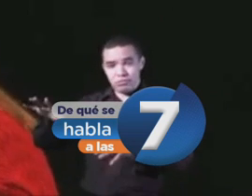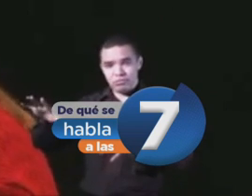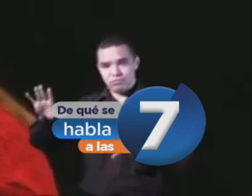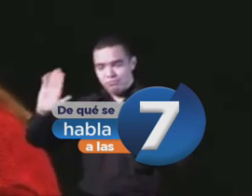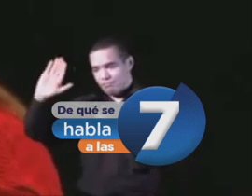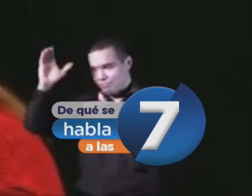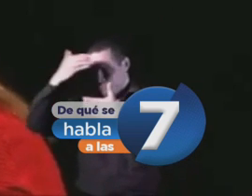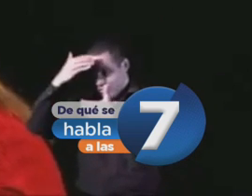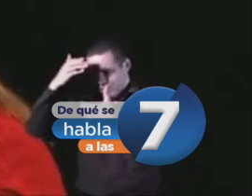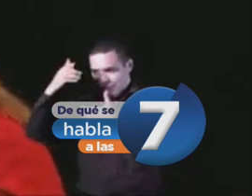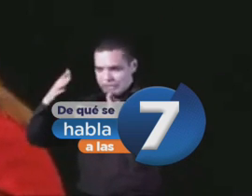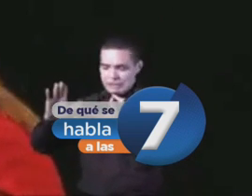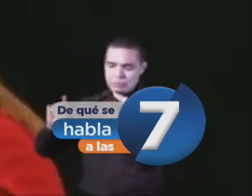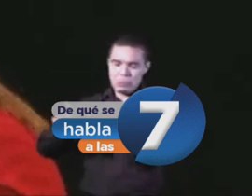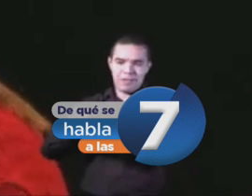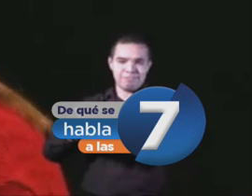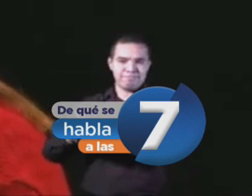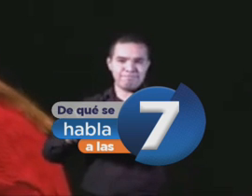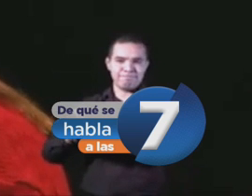Perdón, a las víctimas,